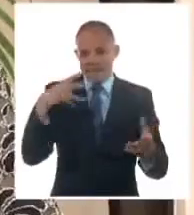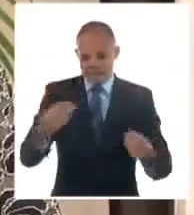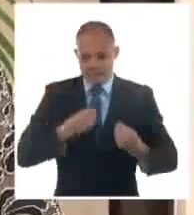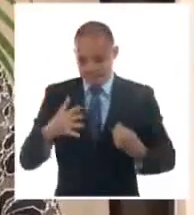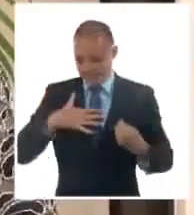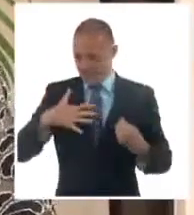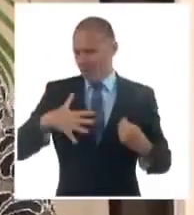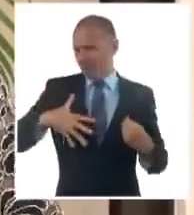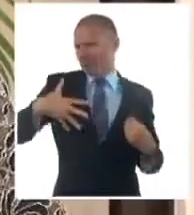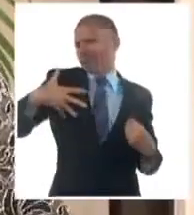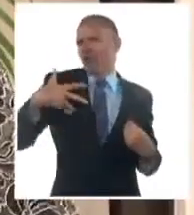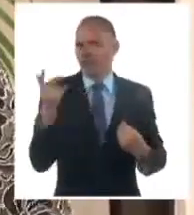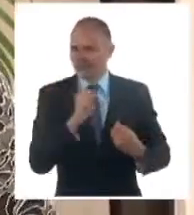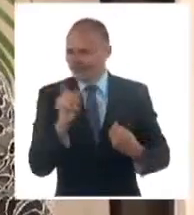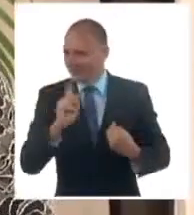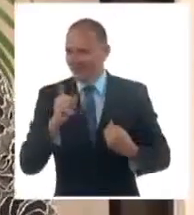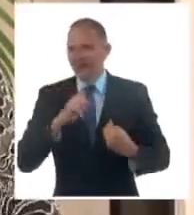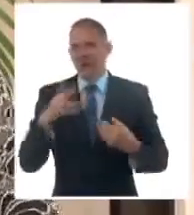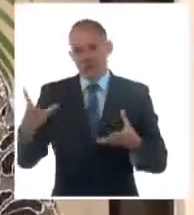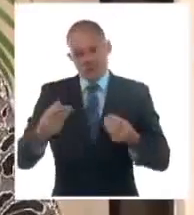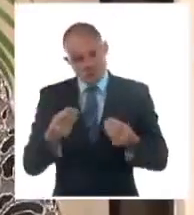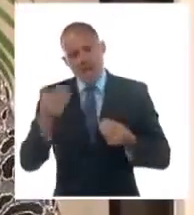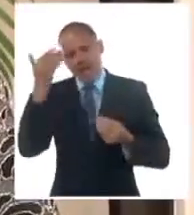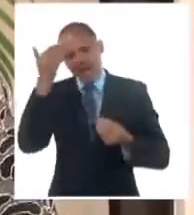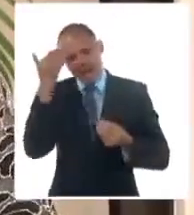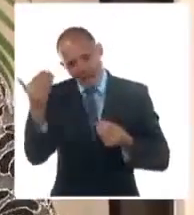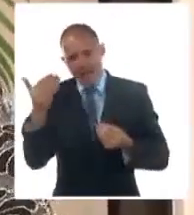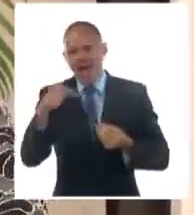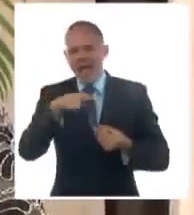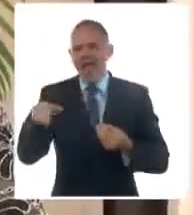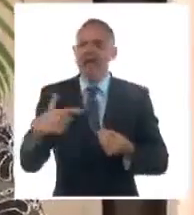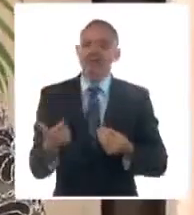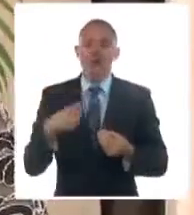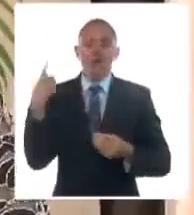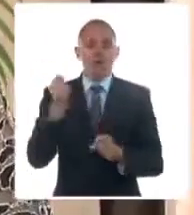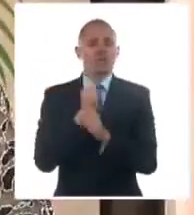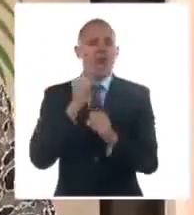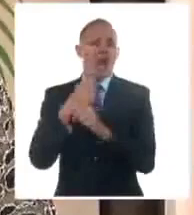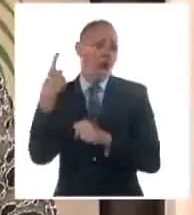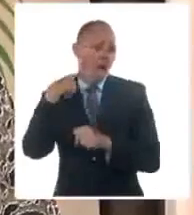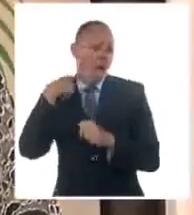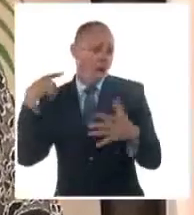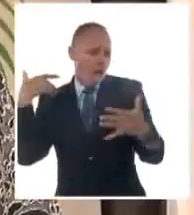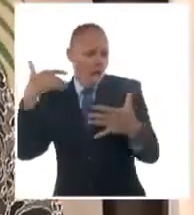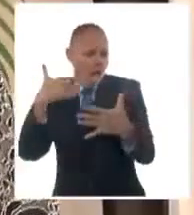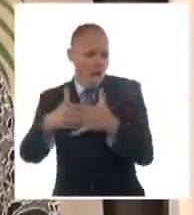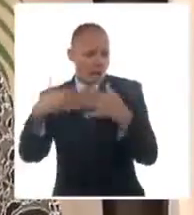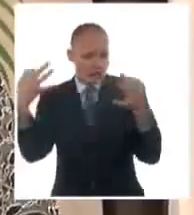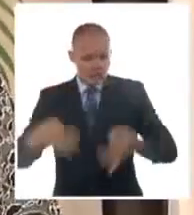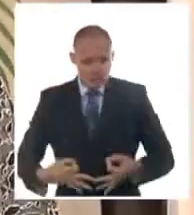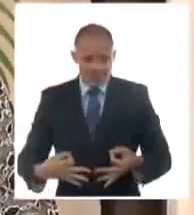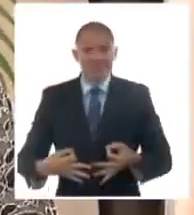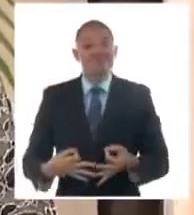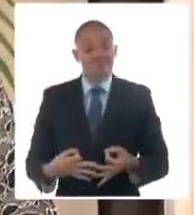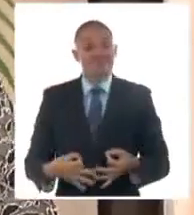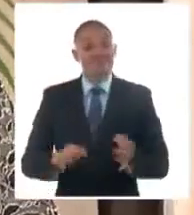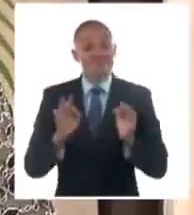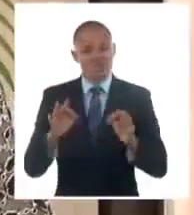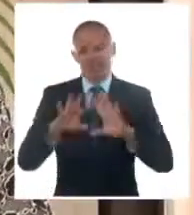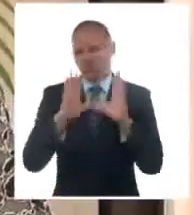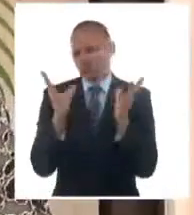resultado que se ha generado por muchos años de historia, por muchos años de trabajo